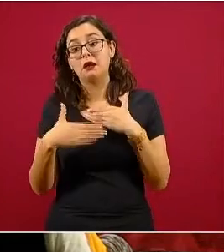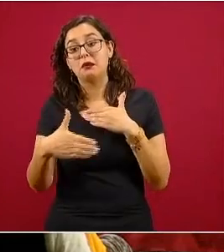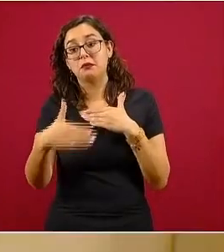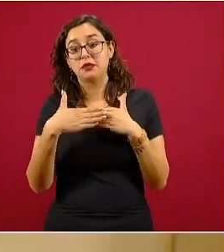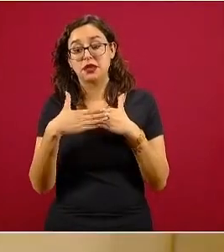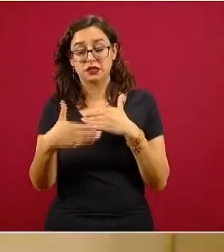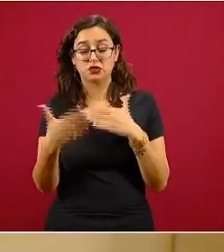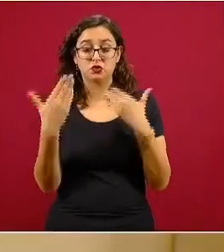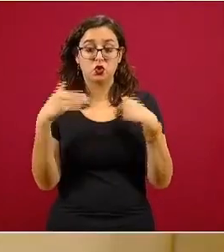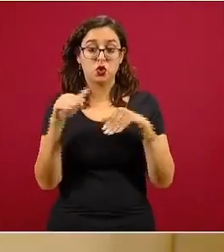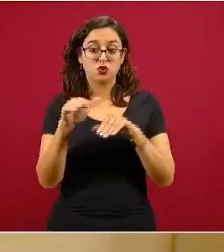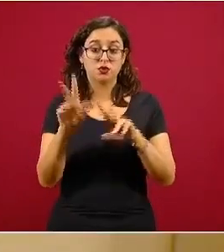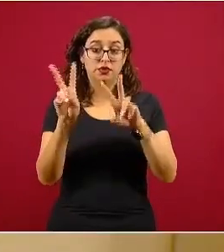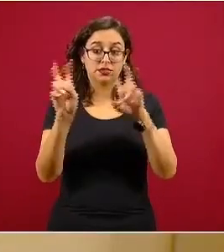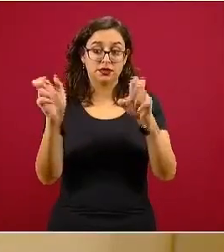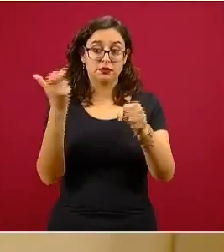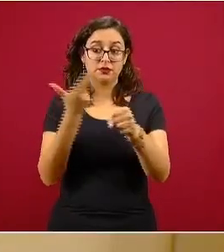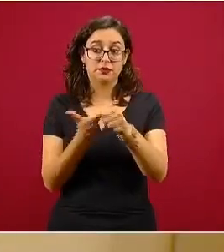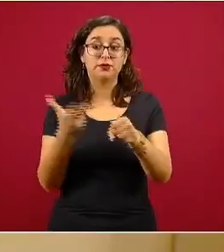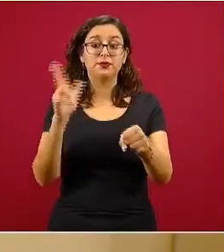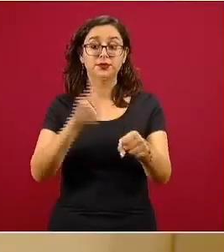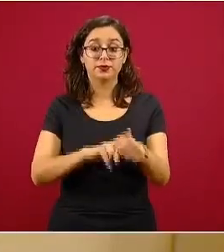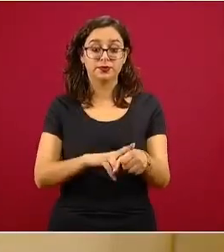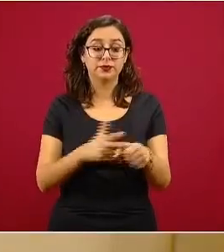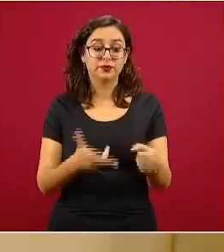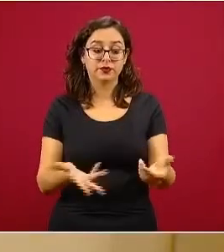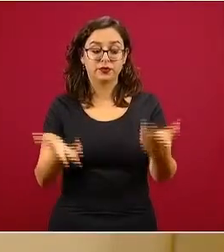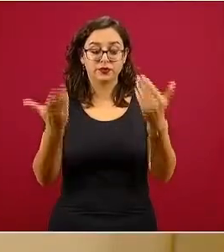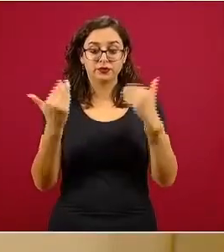hospitalización en Michoacán. Siguiente.